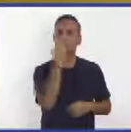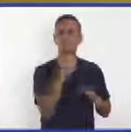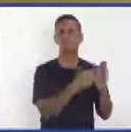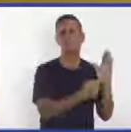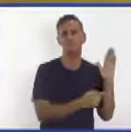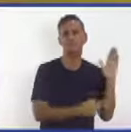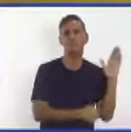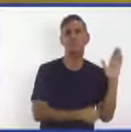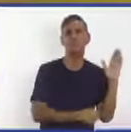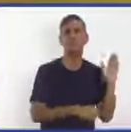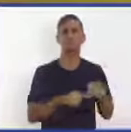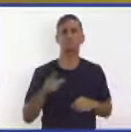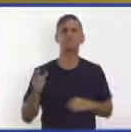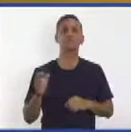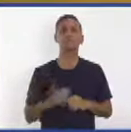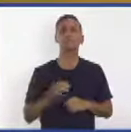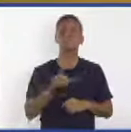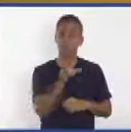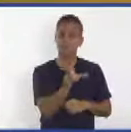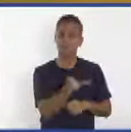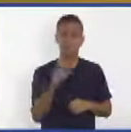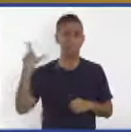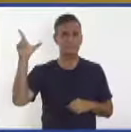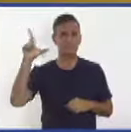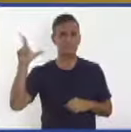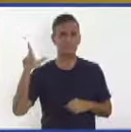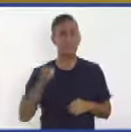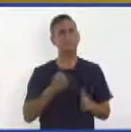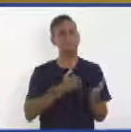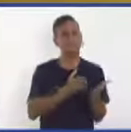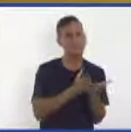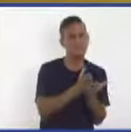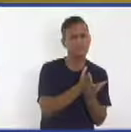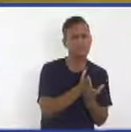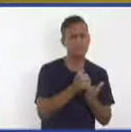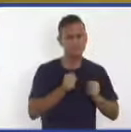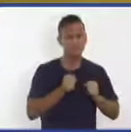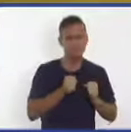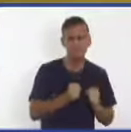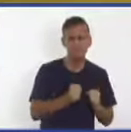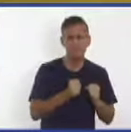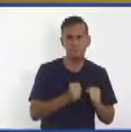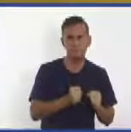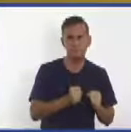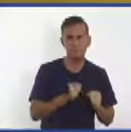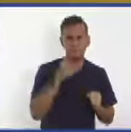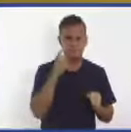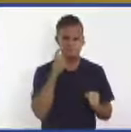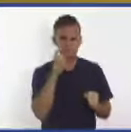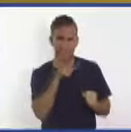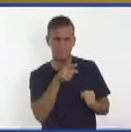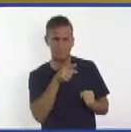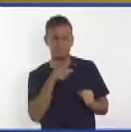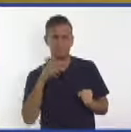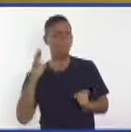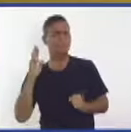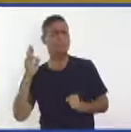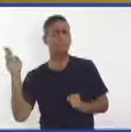y continuar insistiendo en un detalle todos ustedes nos han escuchado decir en nuestras